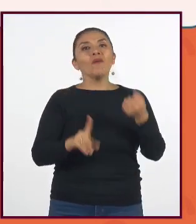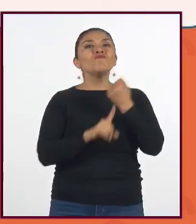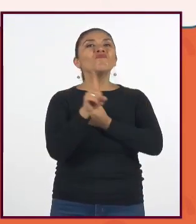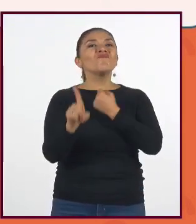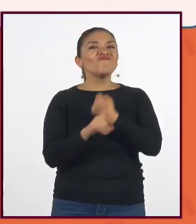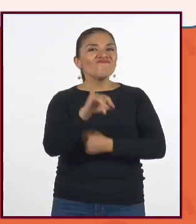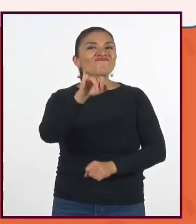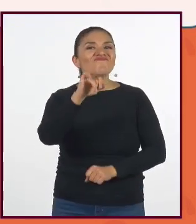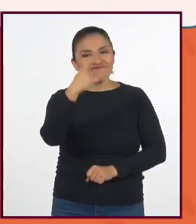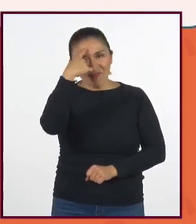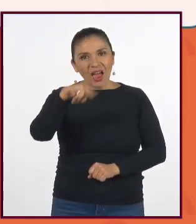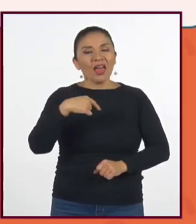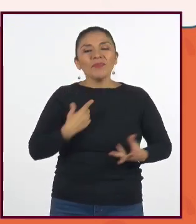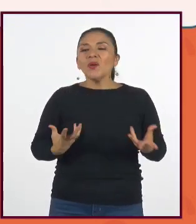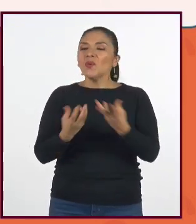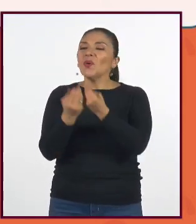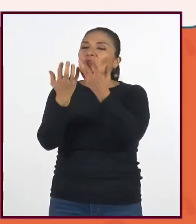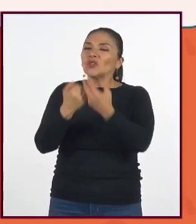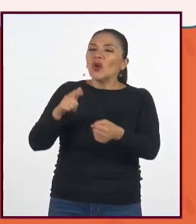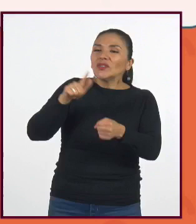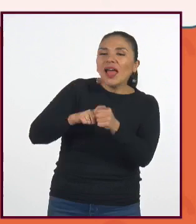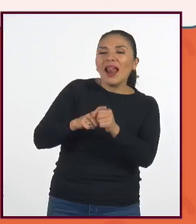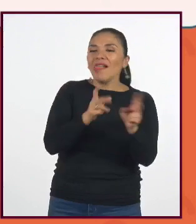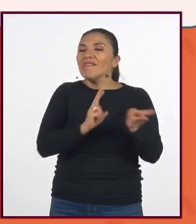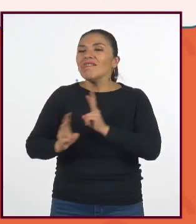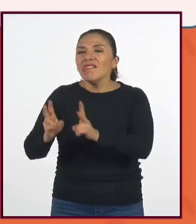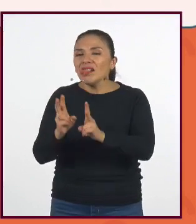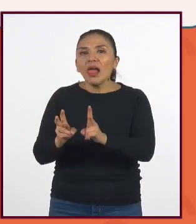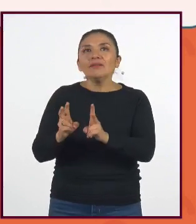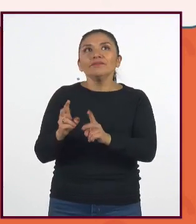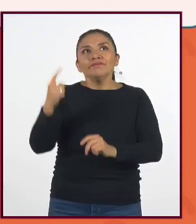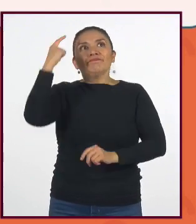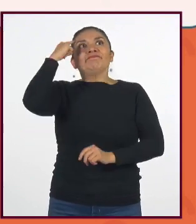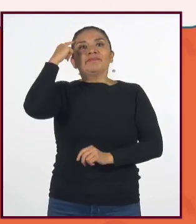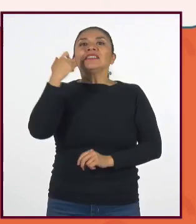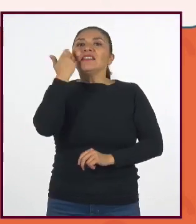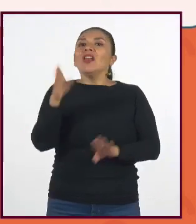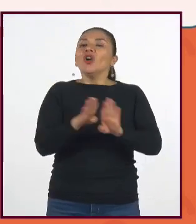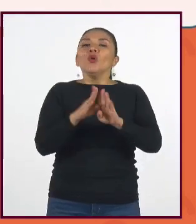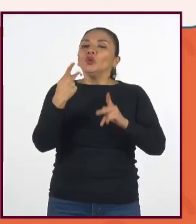las interacciones sociales o el funcionamiento del día a día.